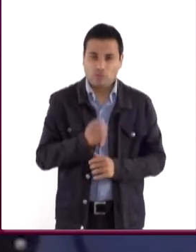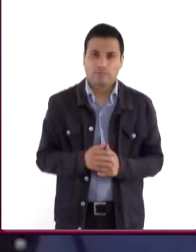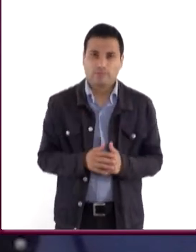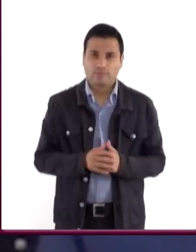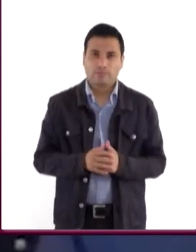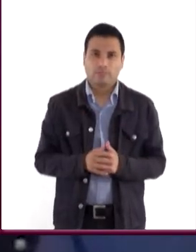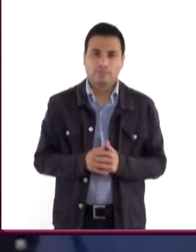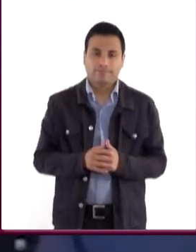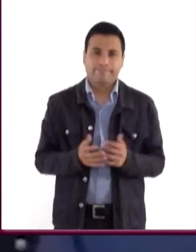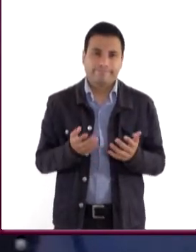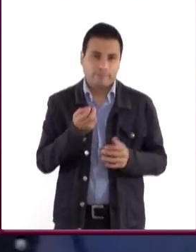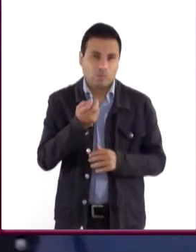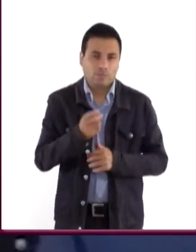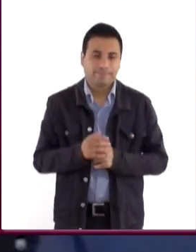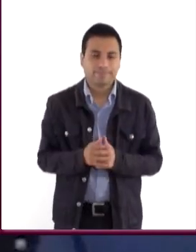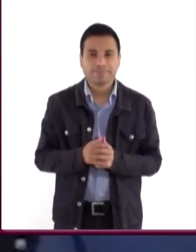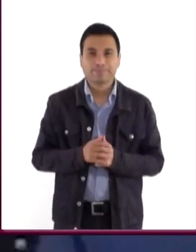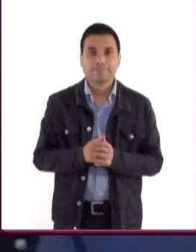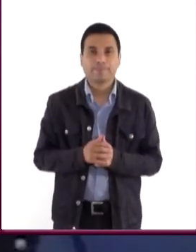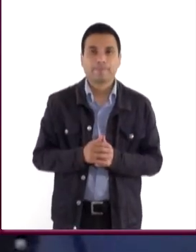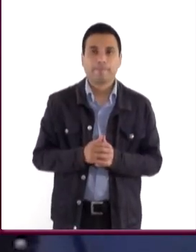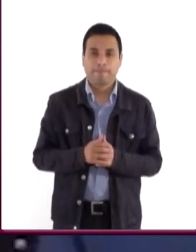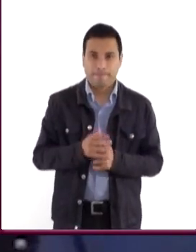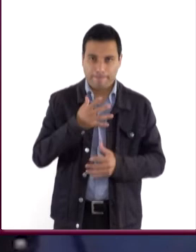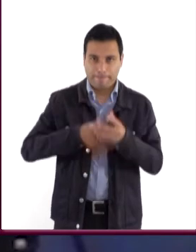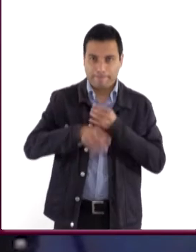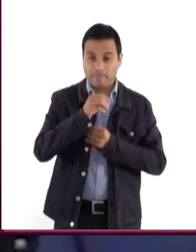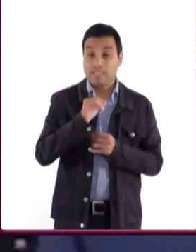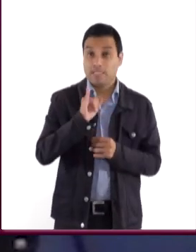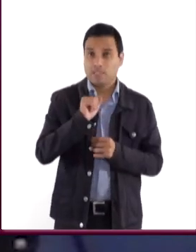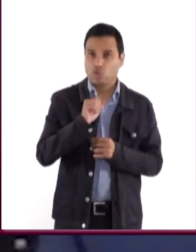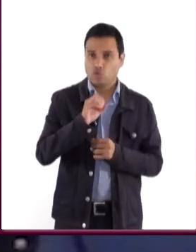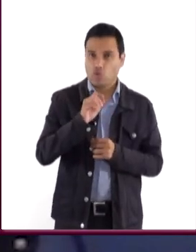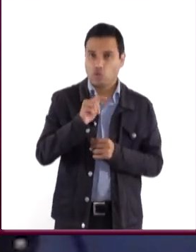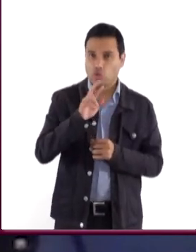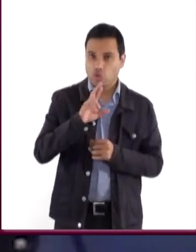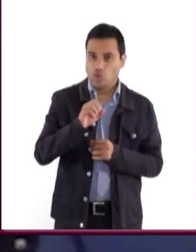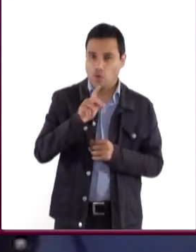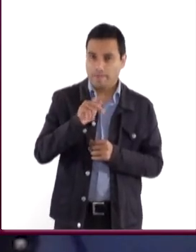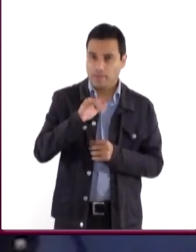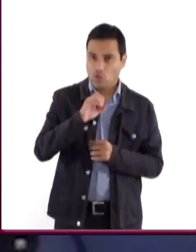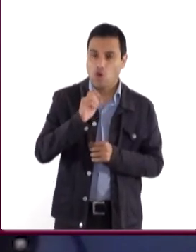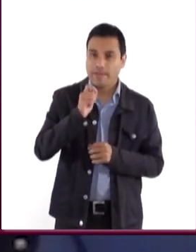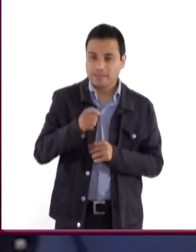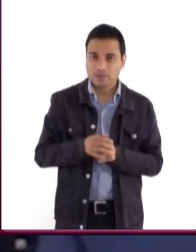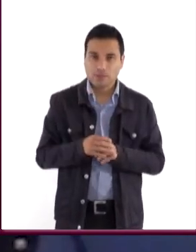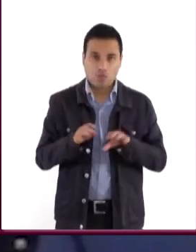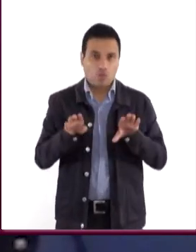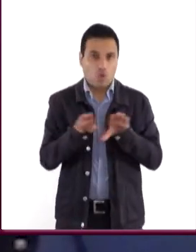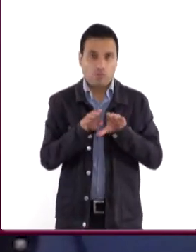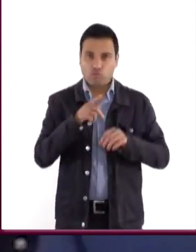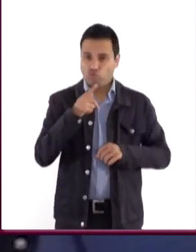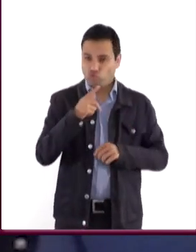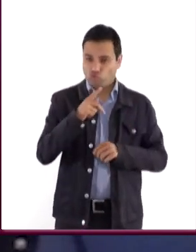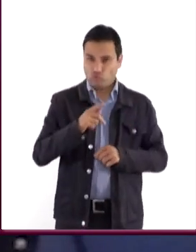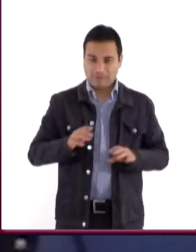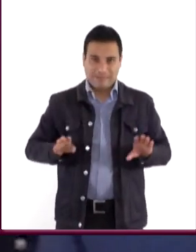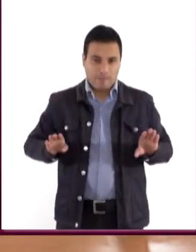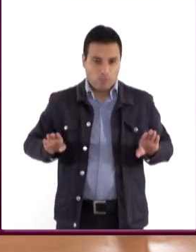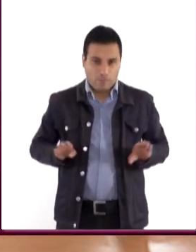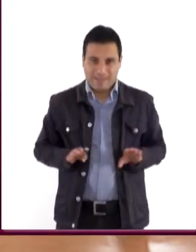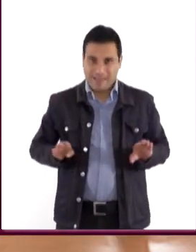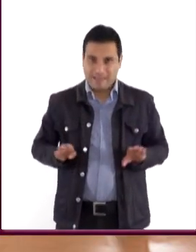de su geometría. Es homogéneo. E isotrópico tiene que ver con las propiedades físicas del